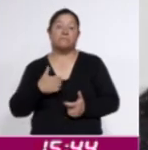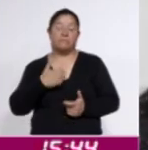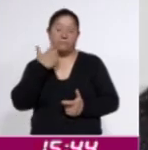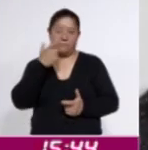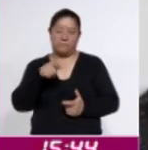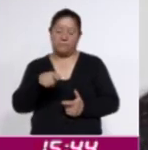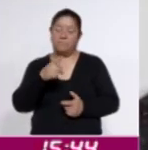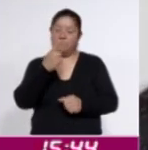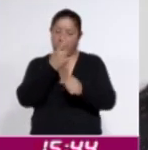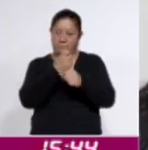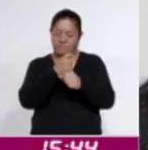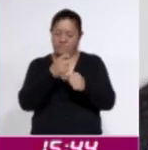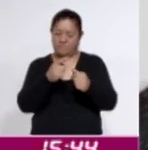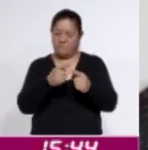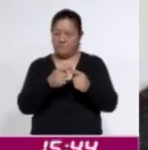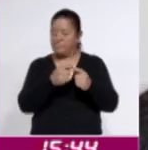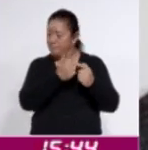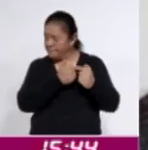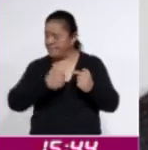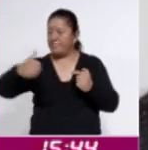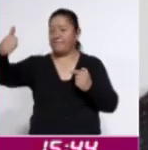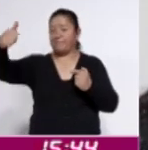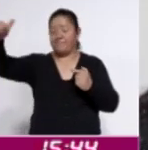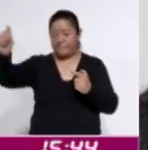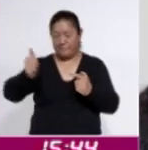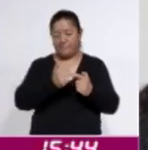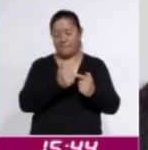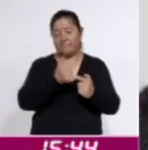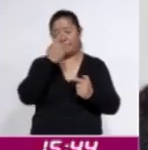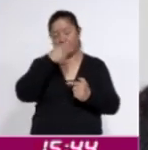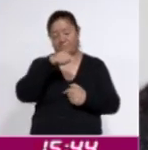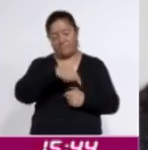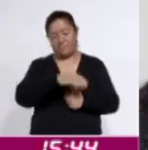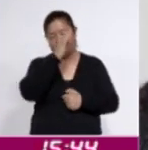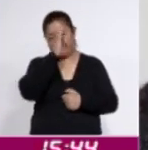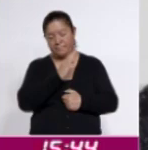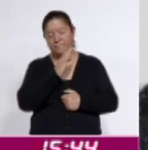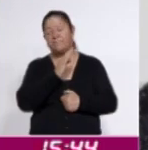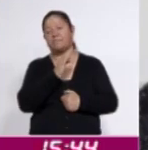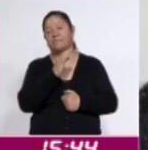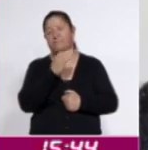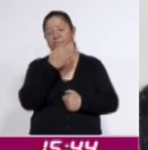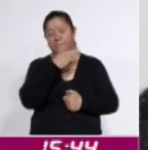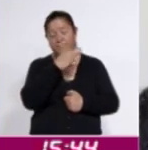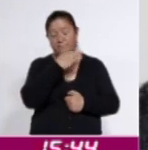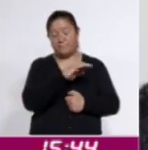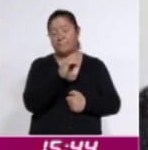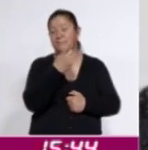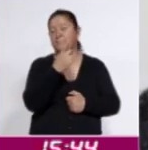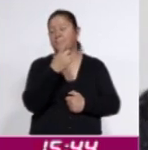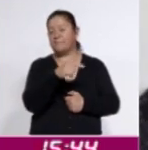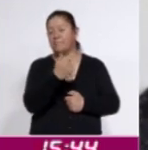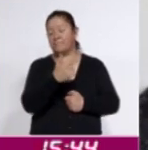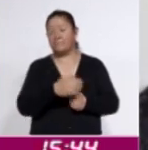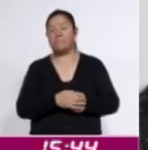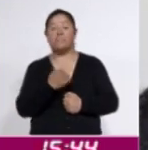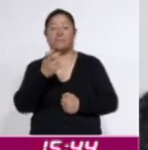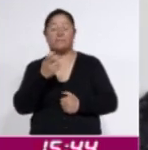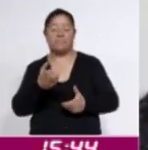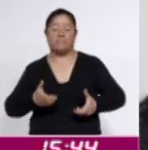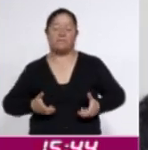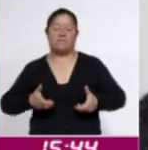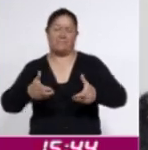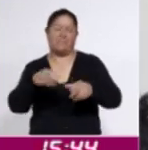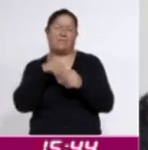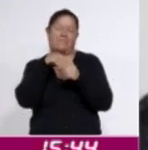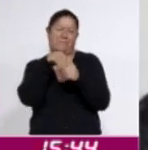sus comunidades para la misa de fiesta el 12 de diciembre. Por eso nuestras carreteras se ven muy llenas